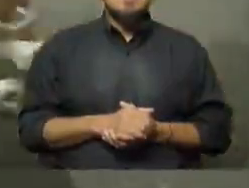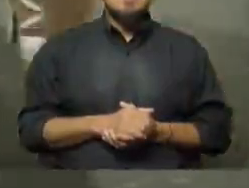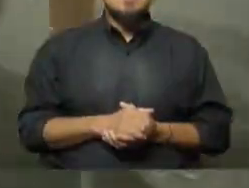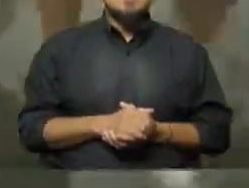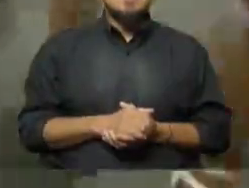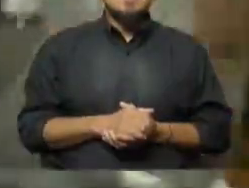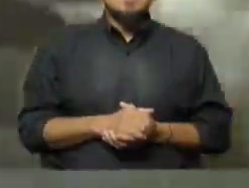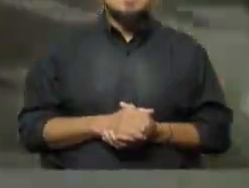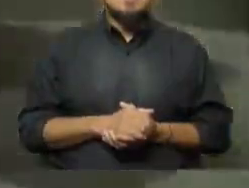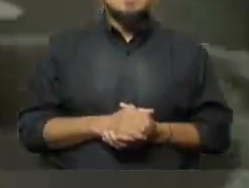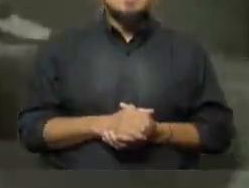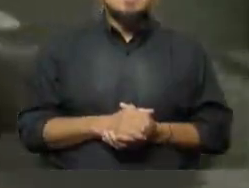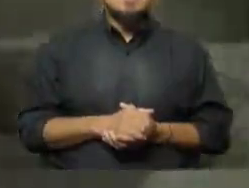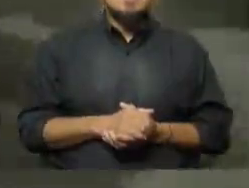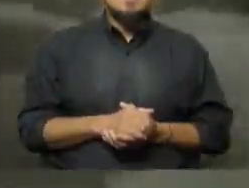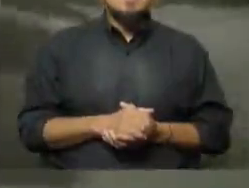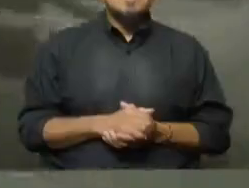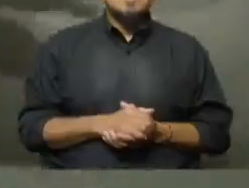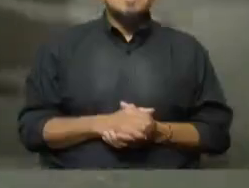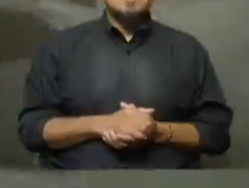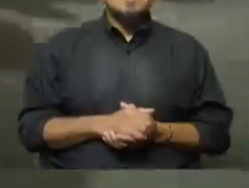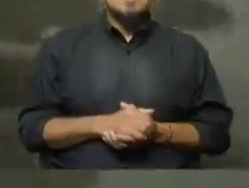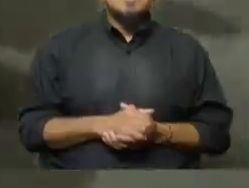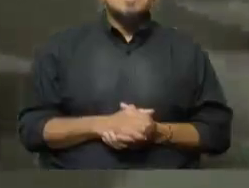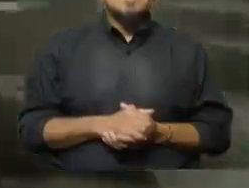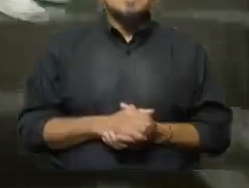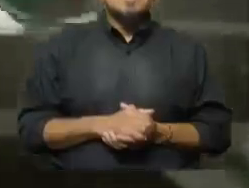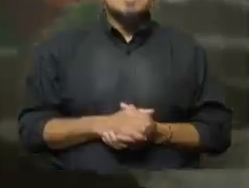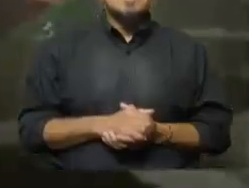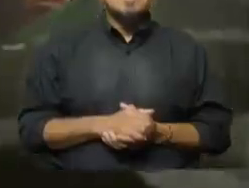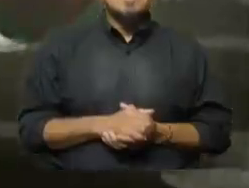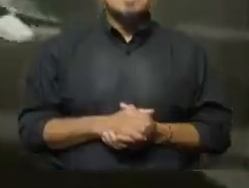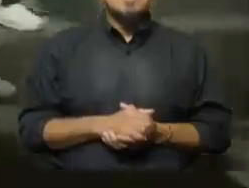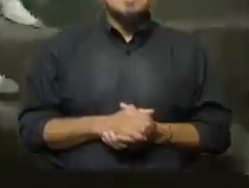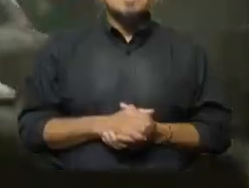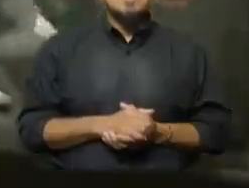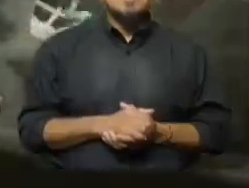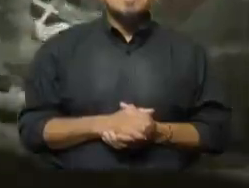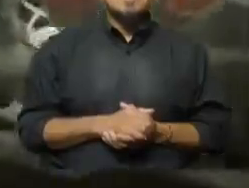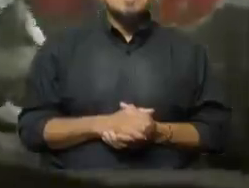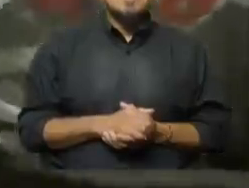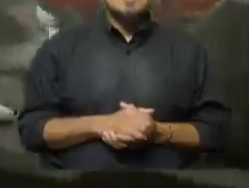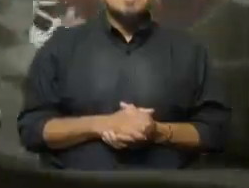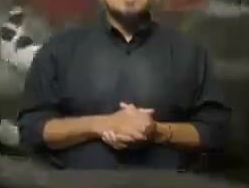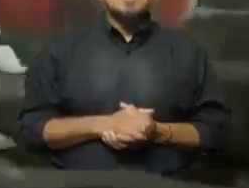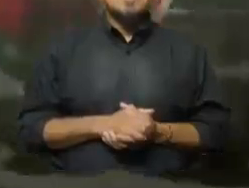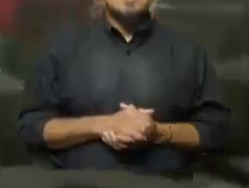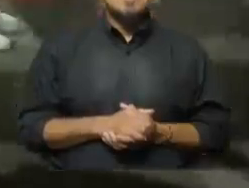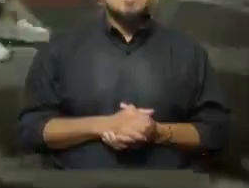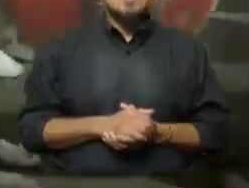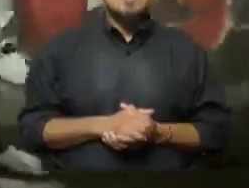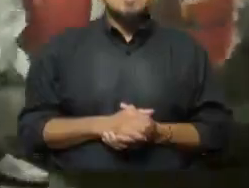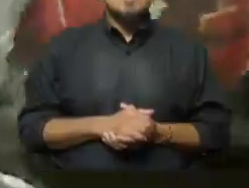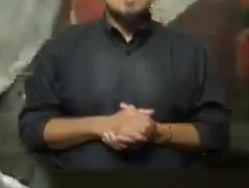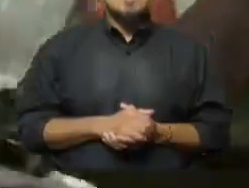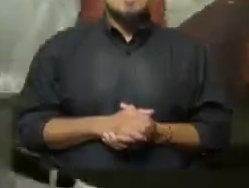TV Ciudad. Siempre, yo te voy a ver. Muy bien, muchas gracias. Feliz carnaval. Igualmente. Gracias. Muy